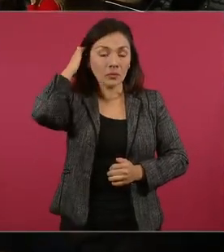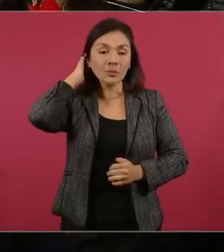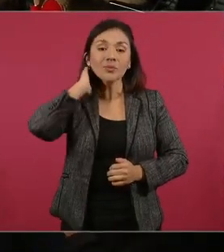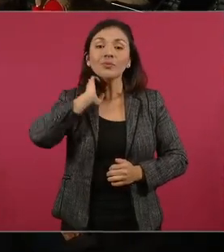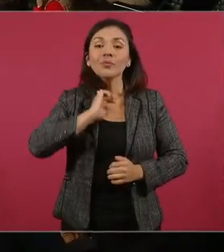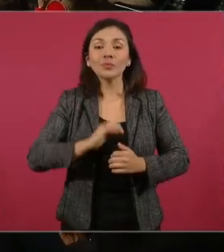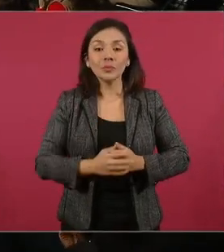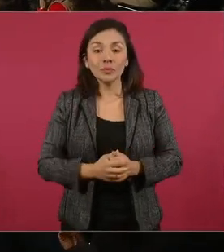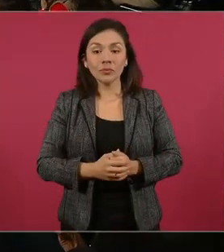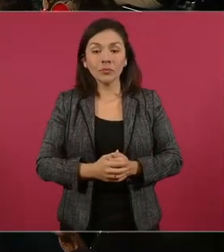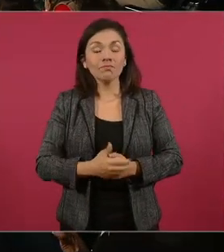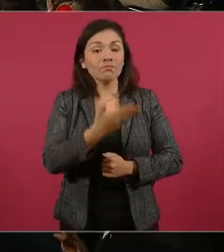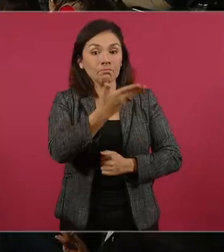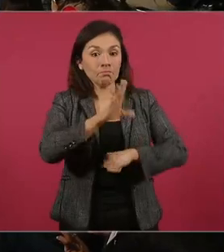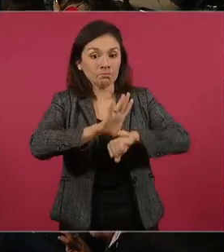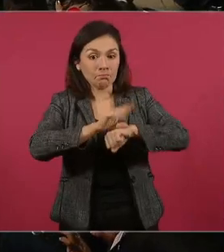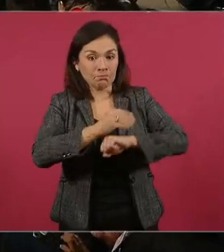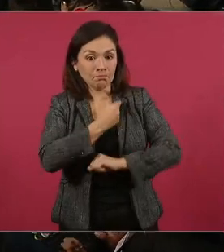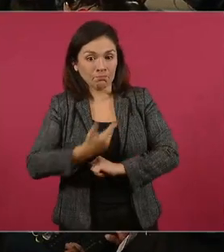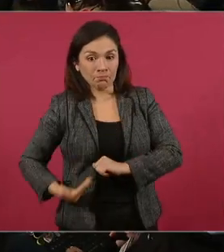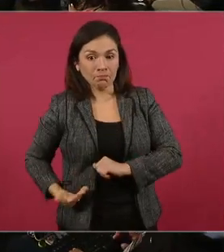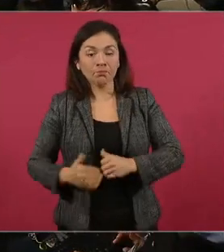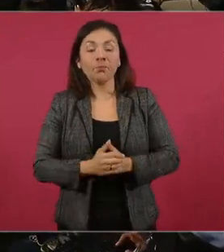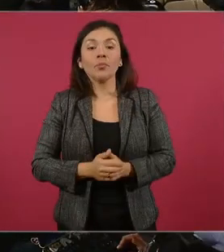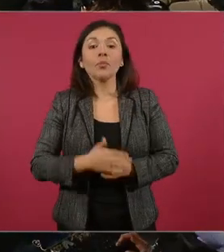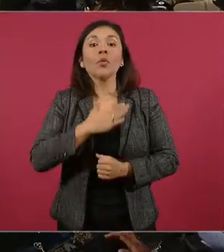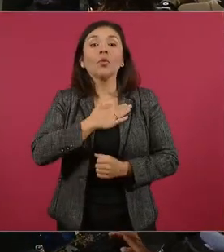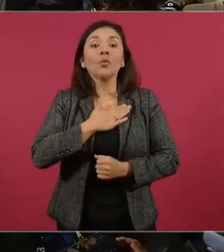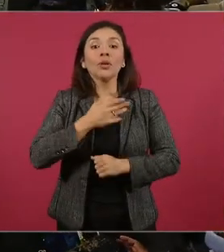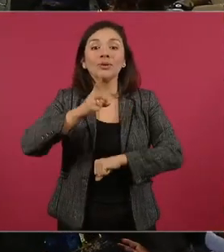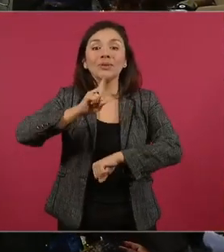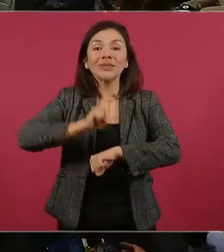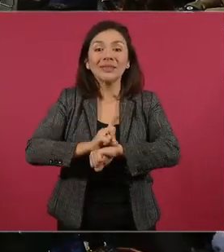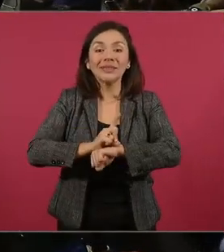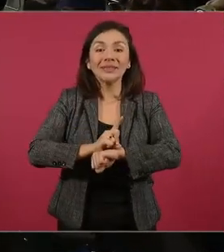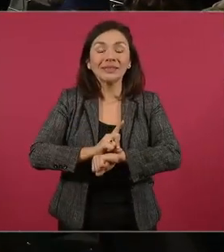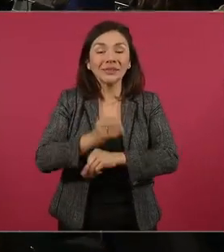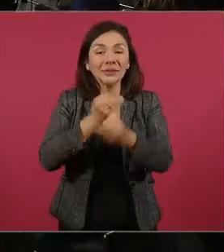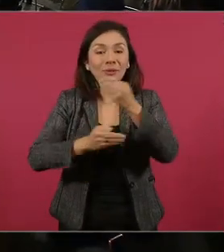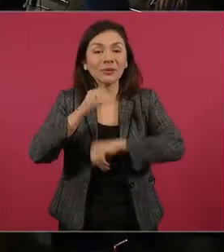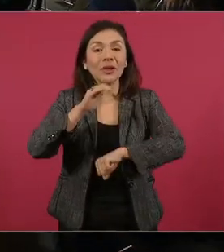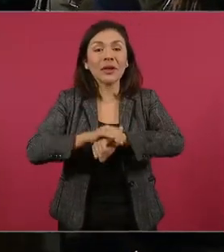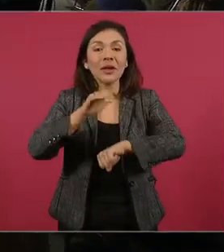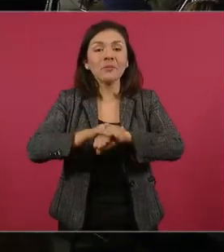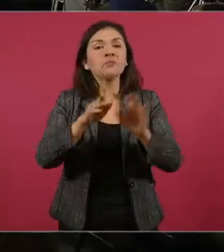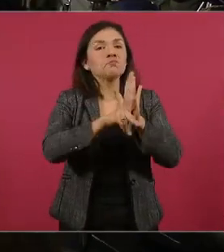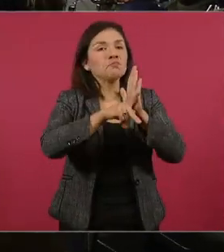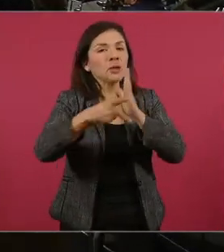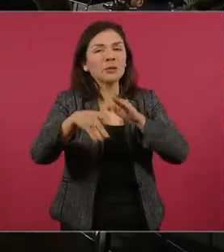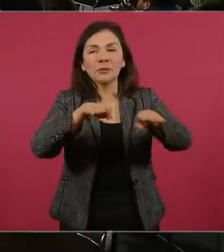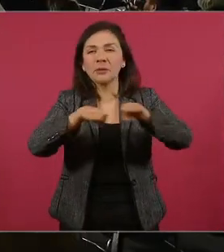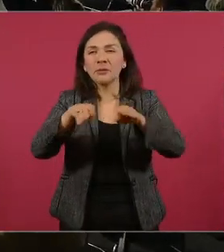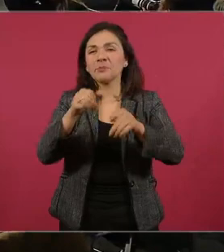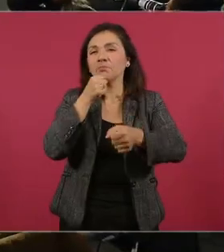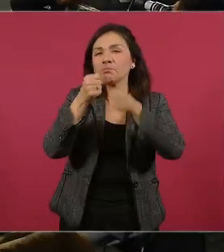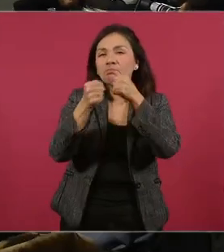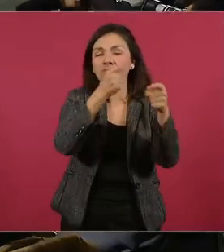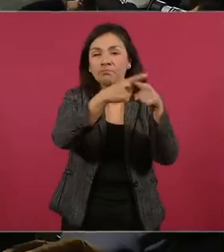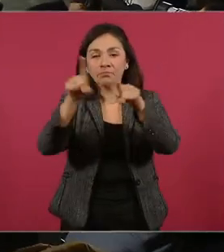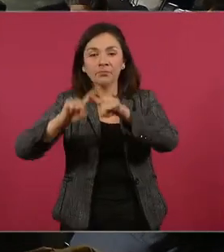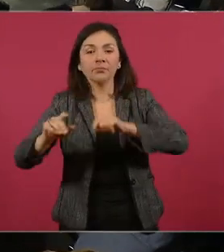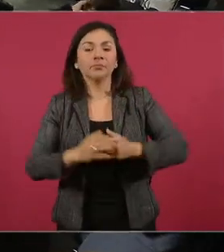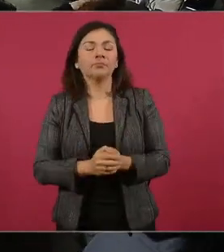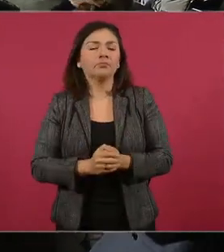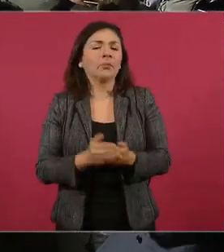Con su permiso, señor presidente, muy buenos días, amigas y amigos de los medios de comunicación. Básicamente les